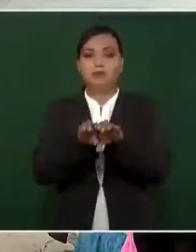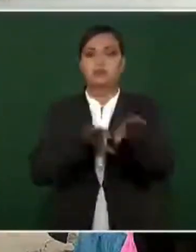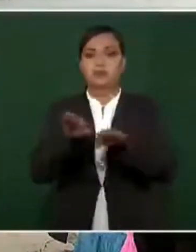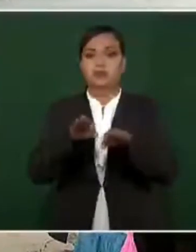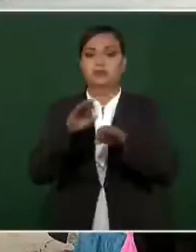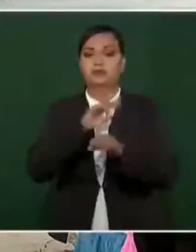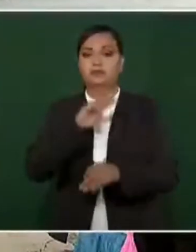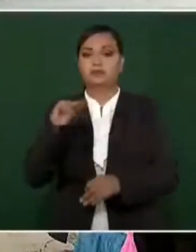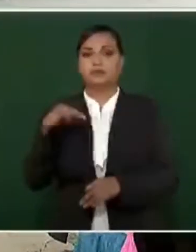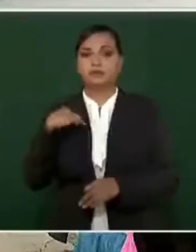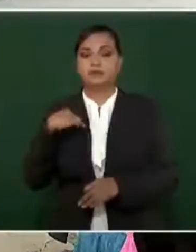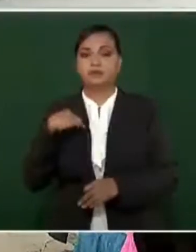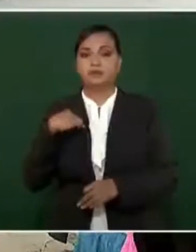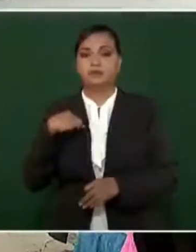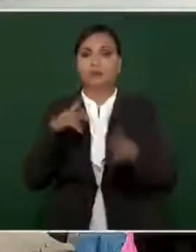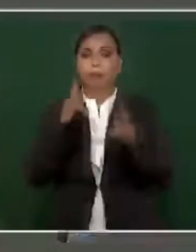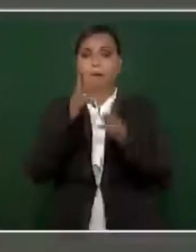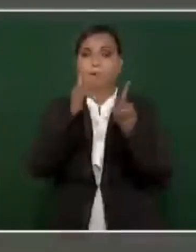de no endeudar al país, por ejemplo.